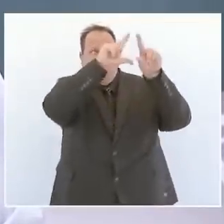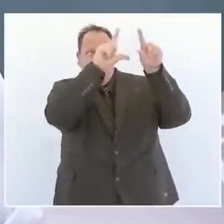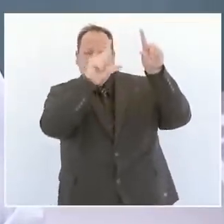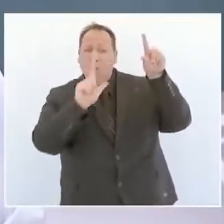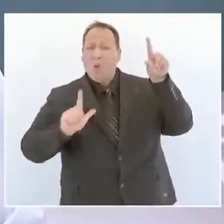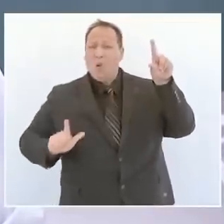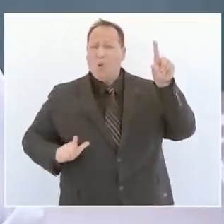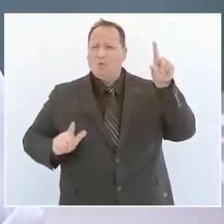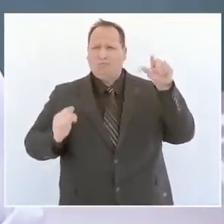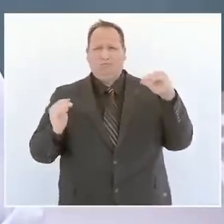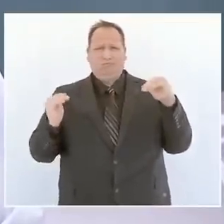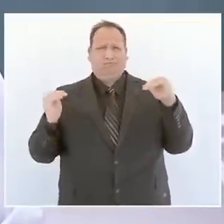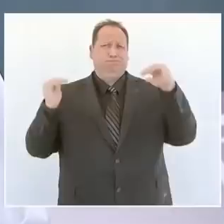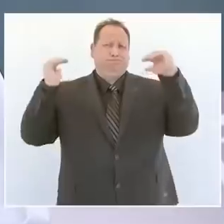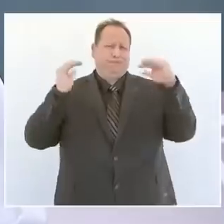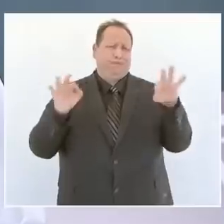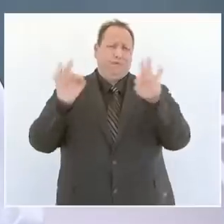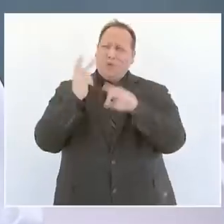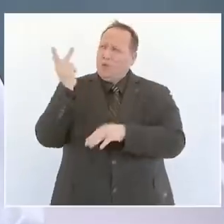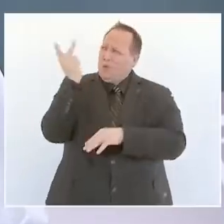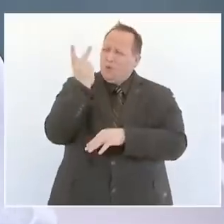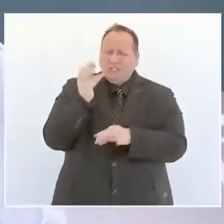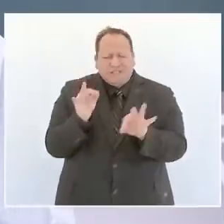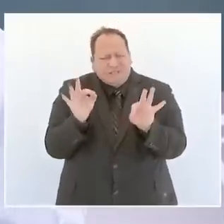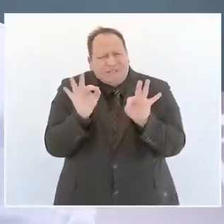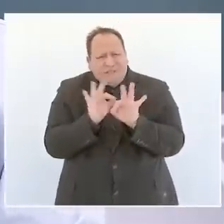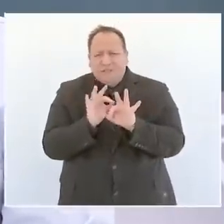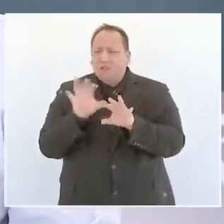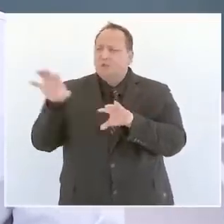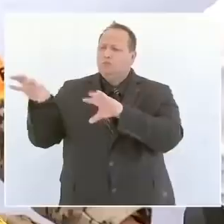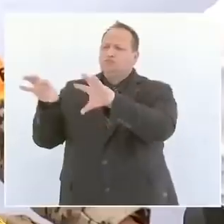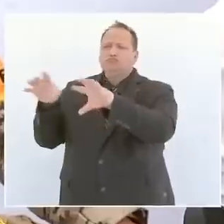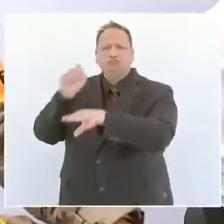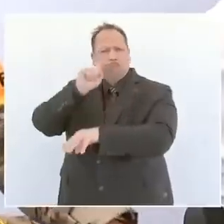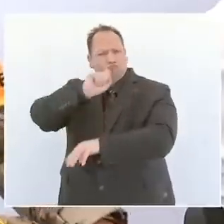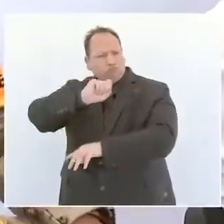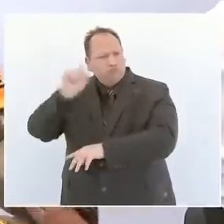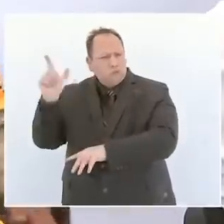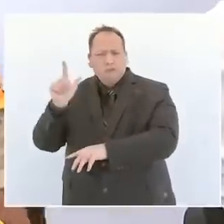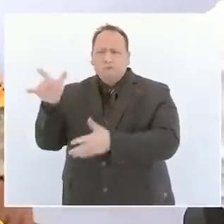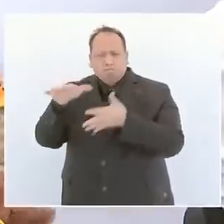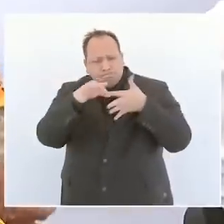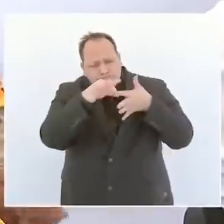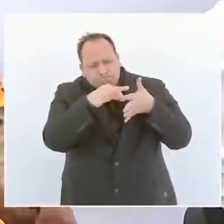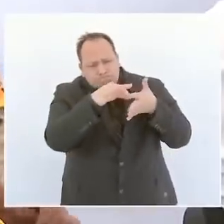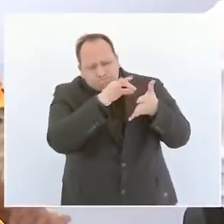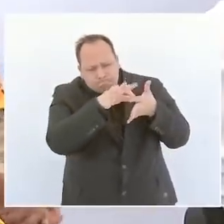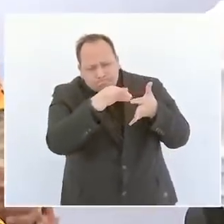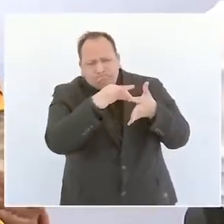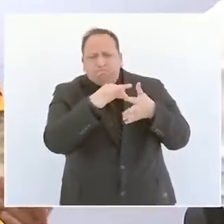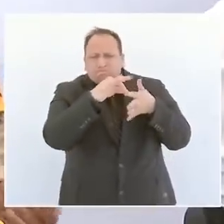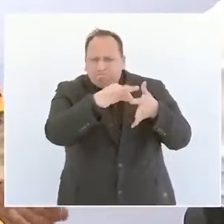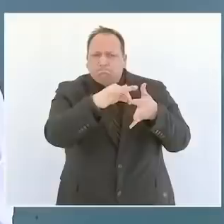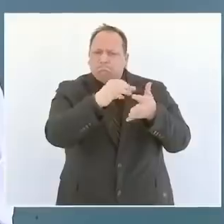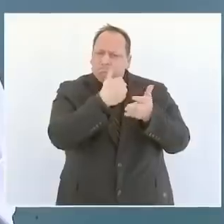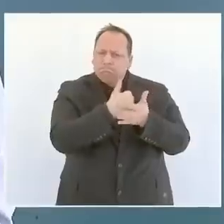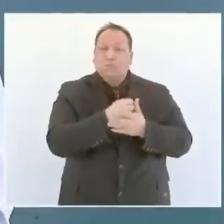mexicano, dos instituciones con profesionalismo,